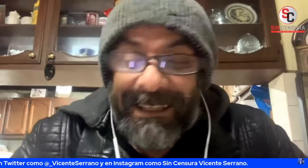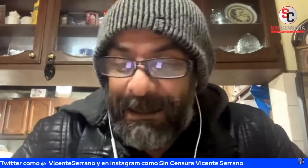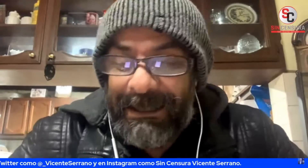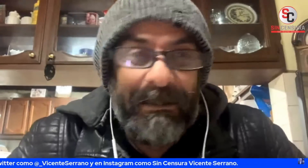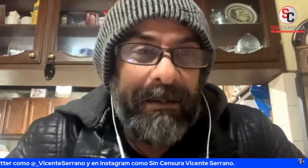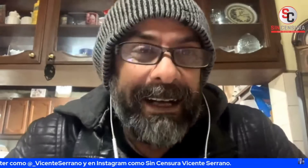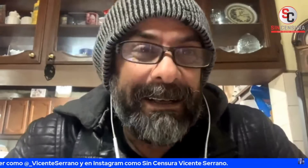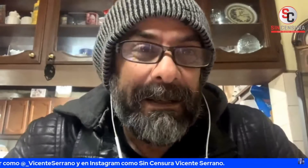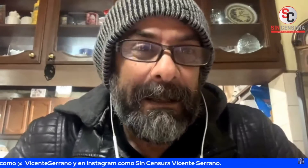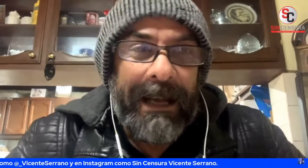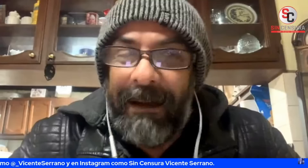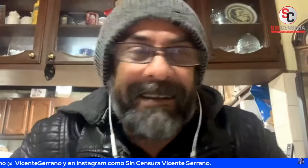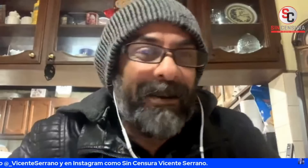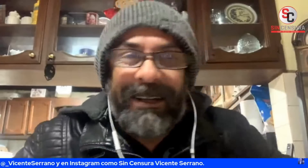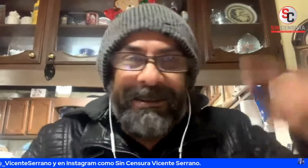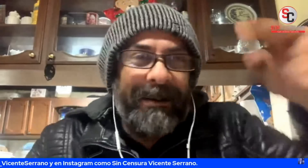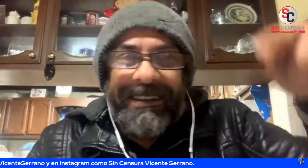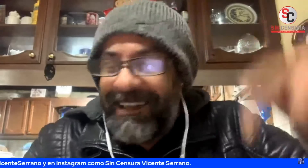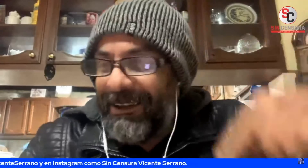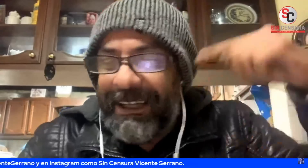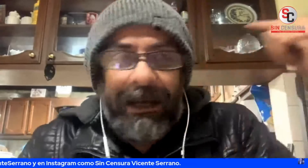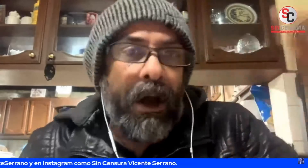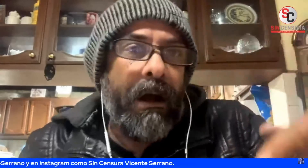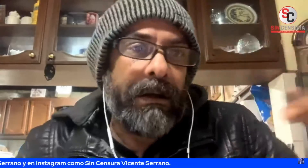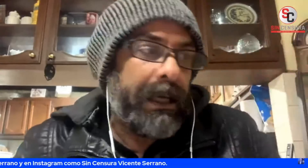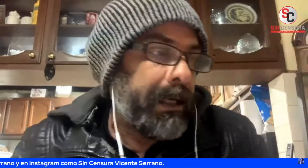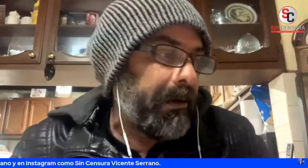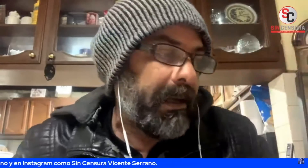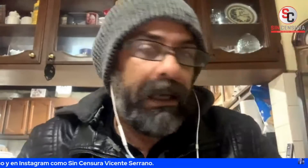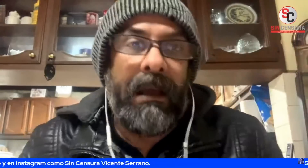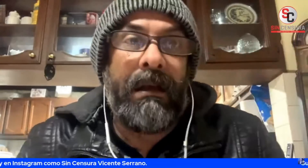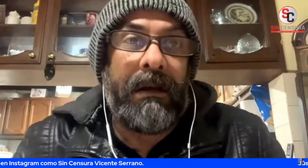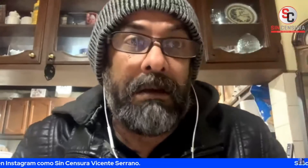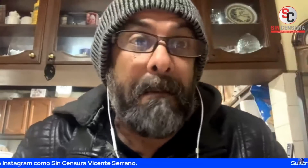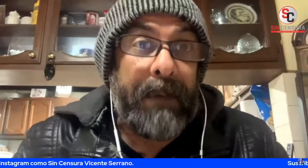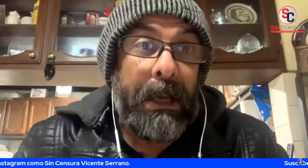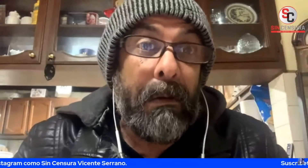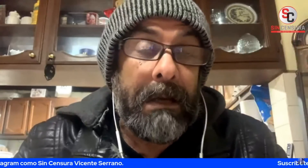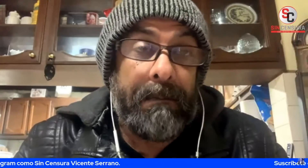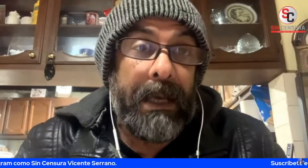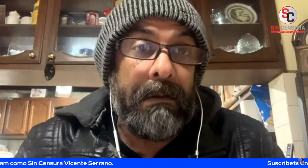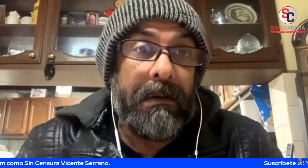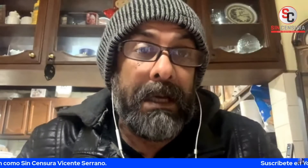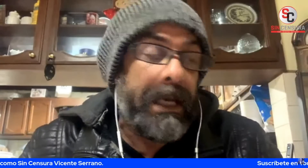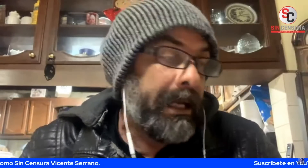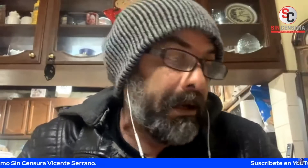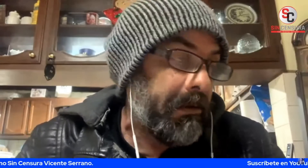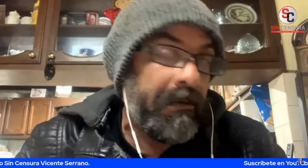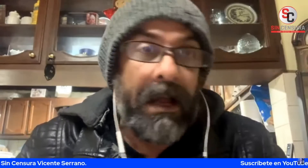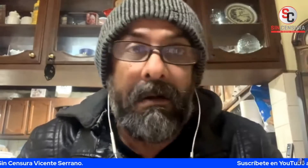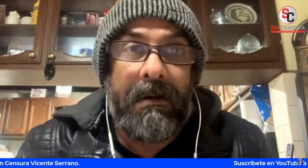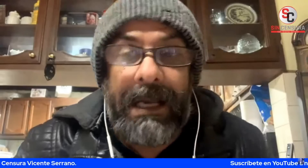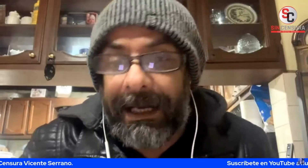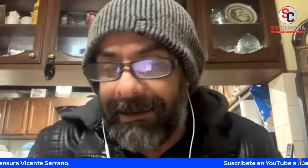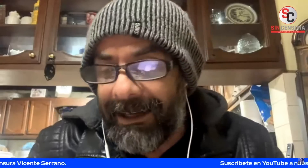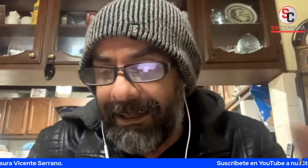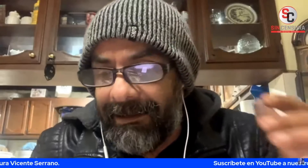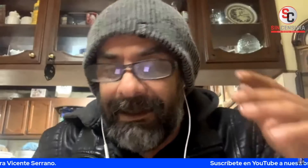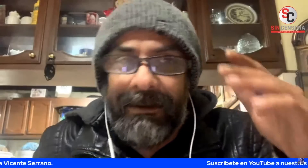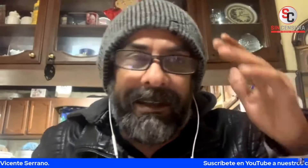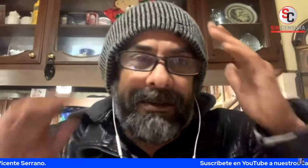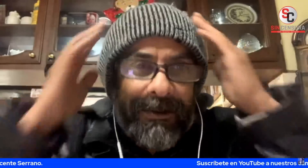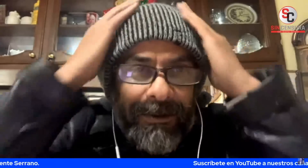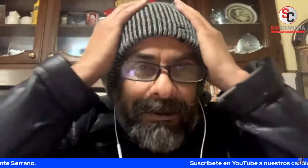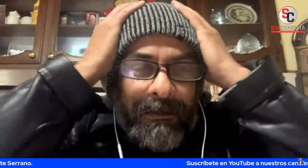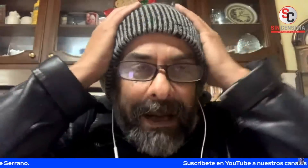verdad, Jaime. Lo que tú estabas diciendo de que no, que no sé qué, y Pío, y el hijo de Obrador, y la casa